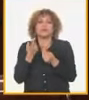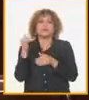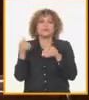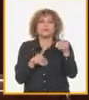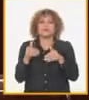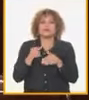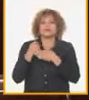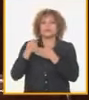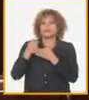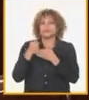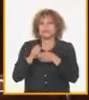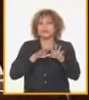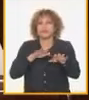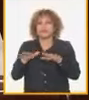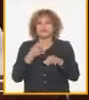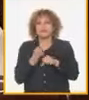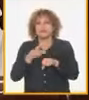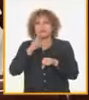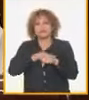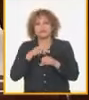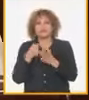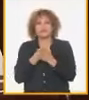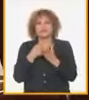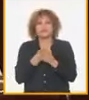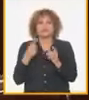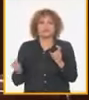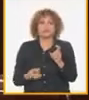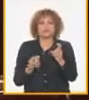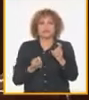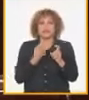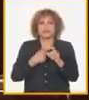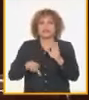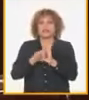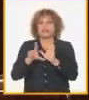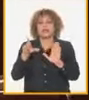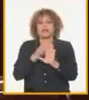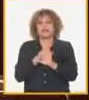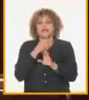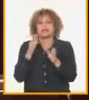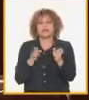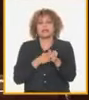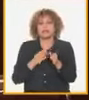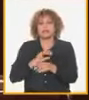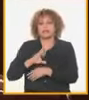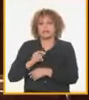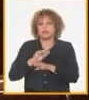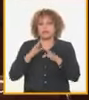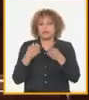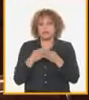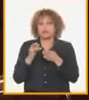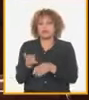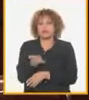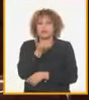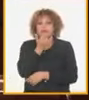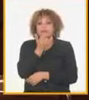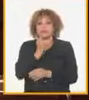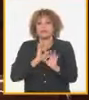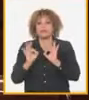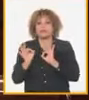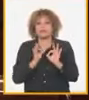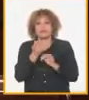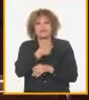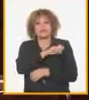en las acciones de prevención y enfrentamiento a todos los fenómenos y manifestaciones que constituyan una amenaza para la seguridad nacional